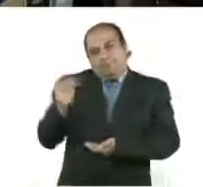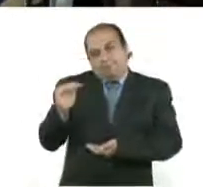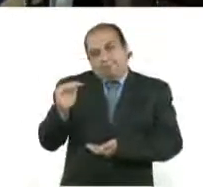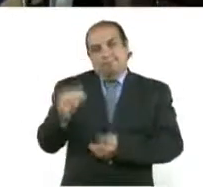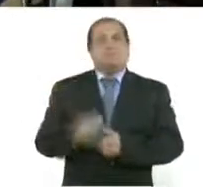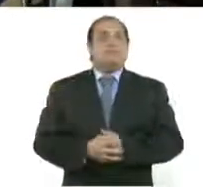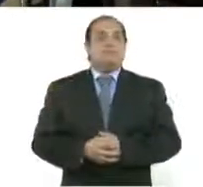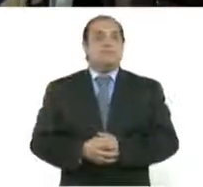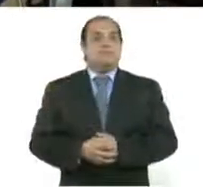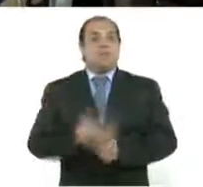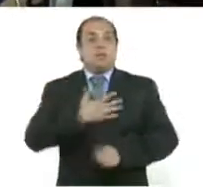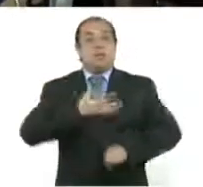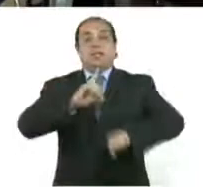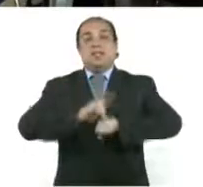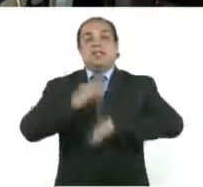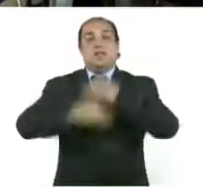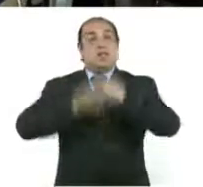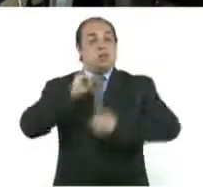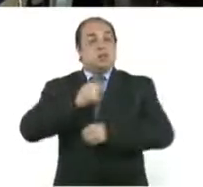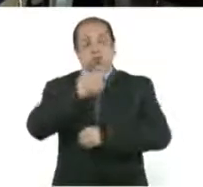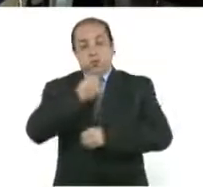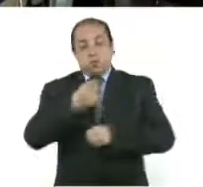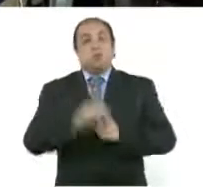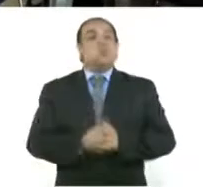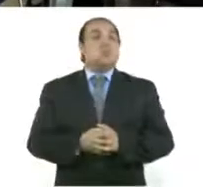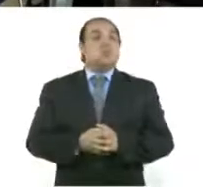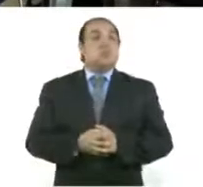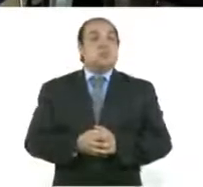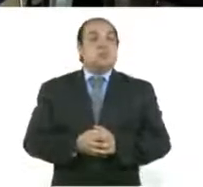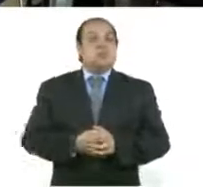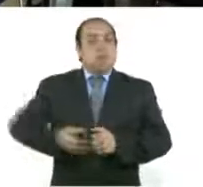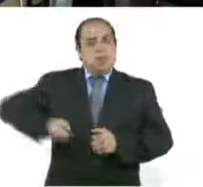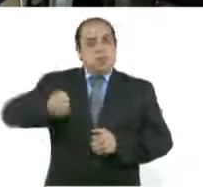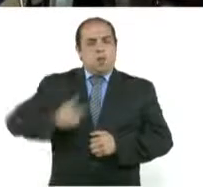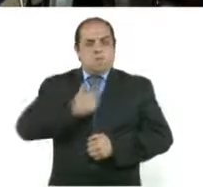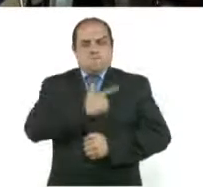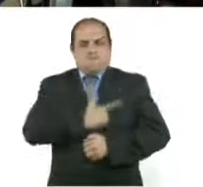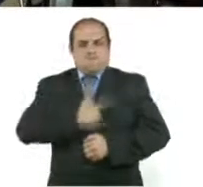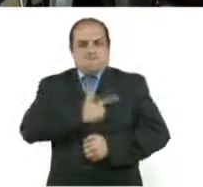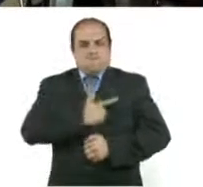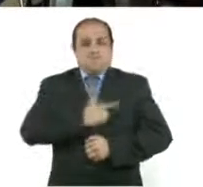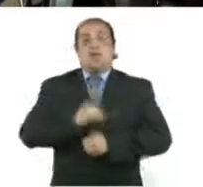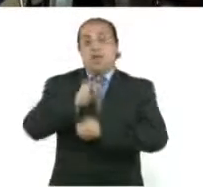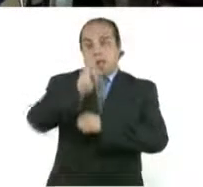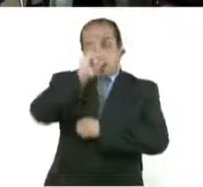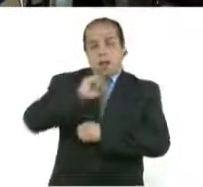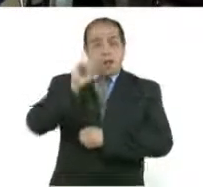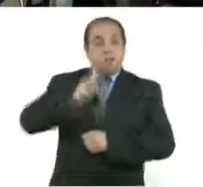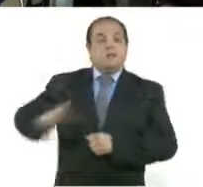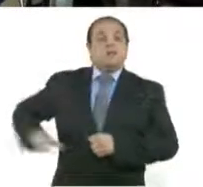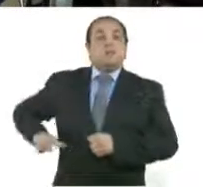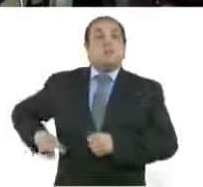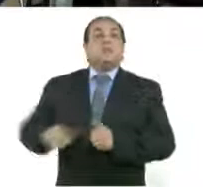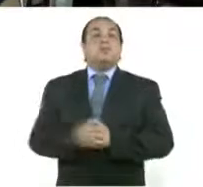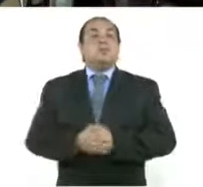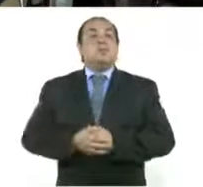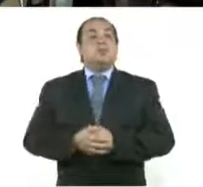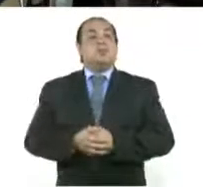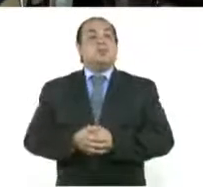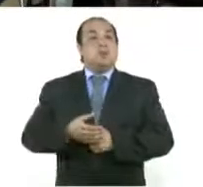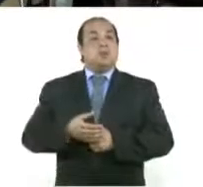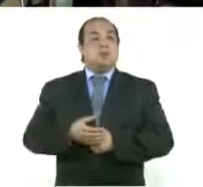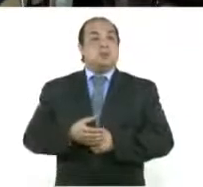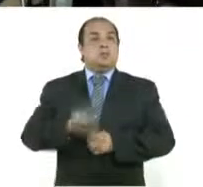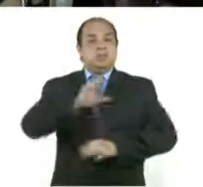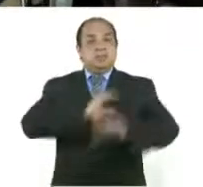Muy buenos días a todas y a todos. Saludo con muchísimo gusto a nuestra jefa de gobierno, Claudia Sheinbaum Pardo, a la